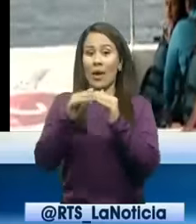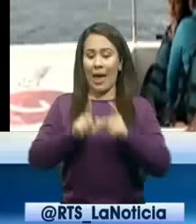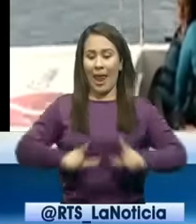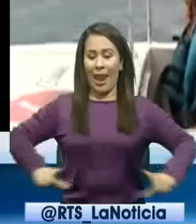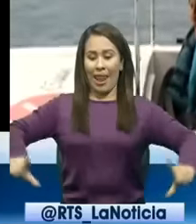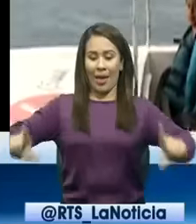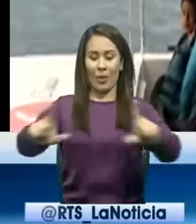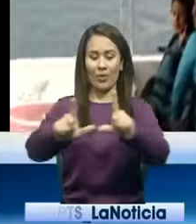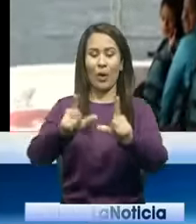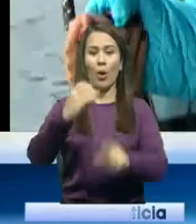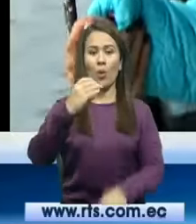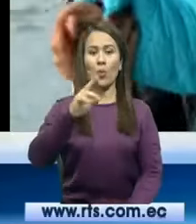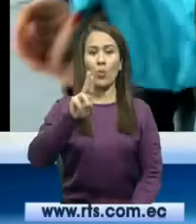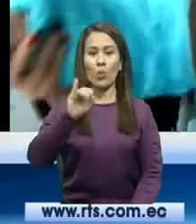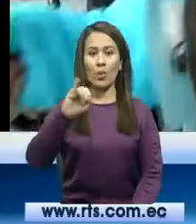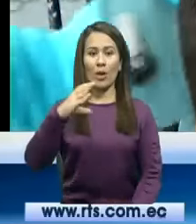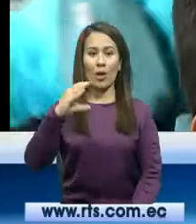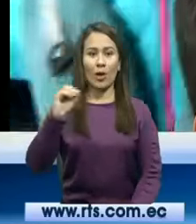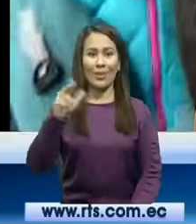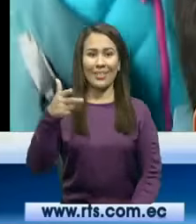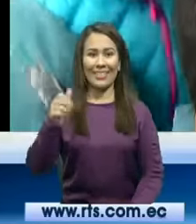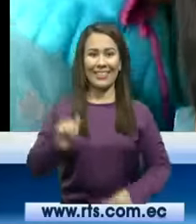Cuicocha, que cautiva a sus visitantes.